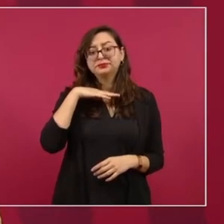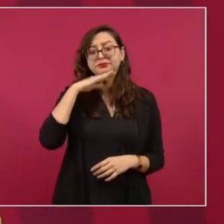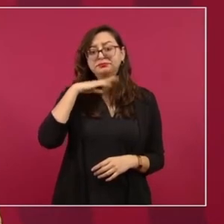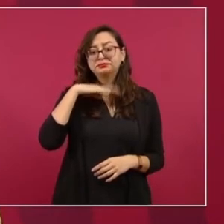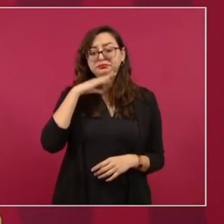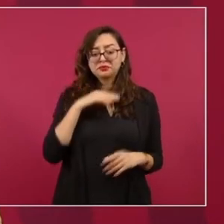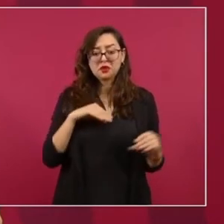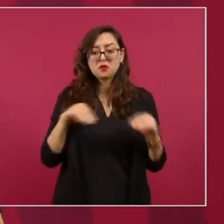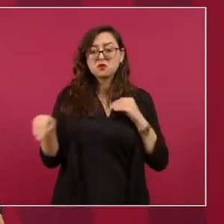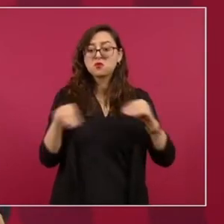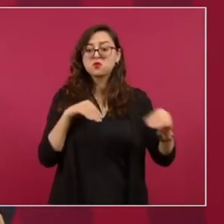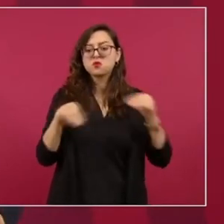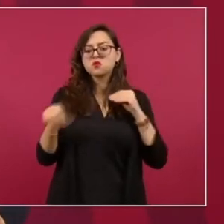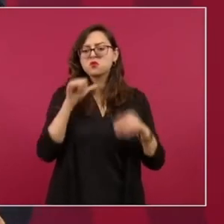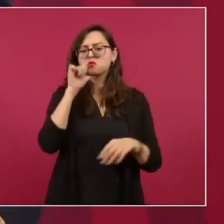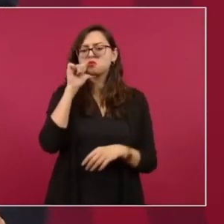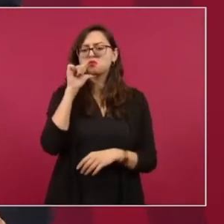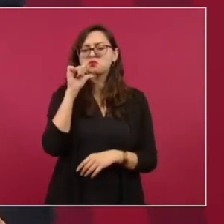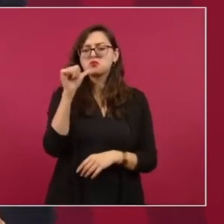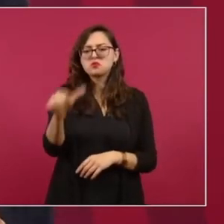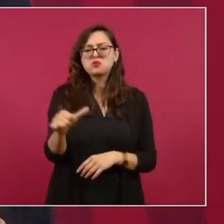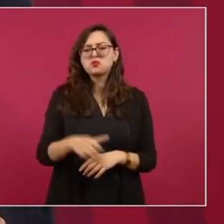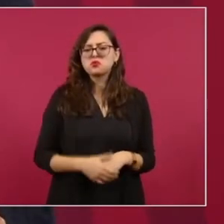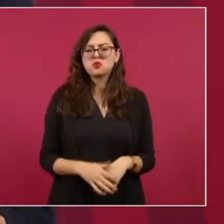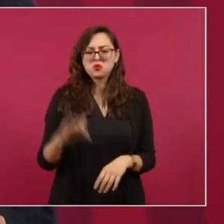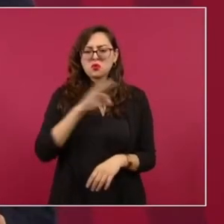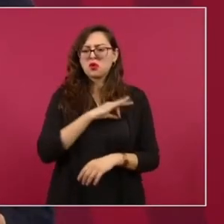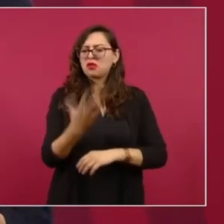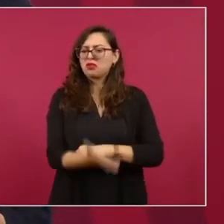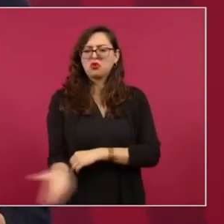no hacían nada, podían estar sonando todo el día,